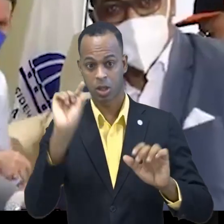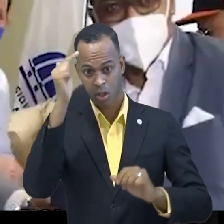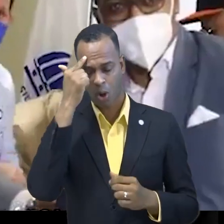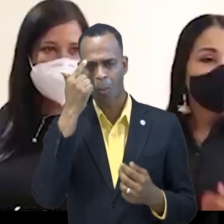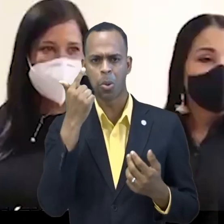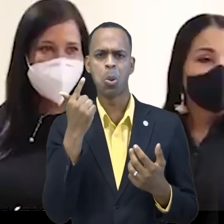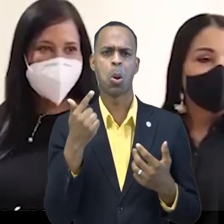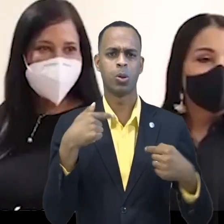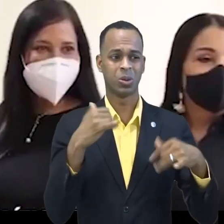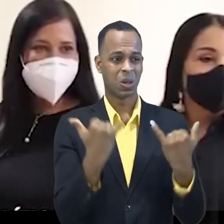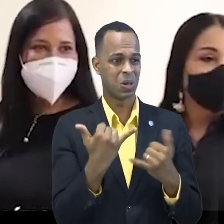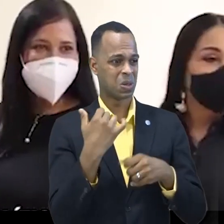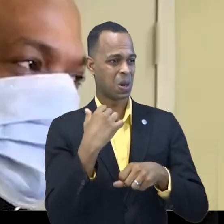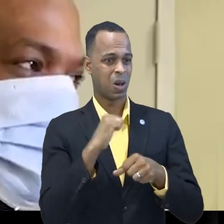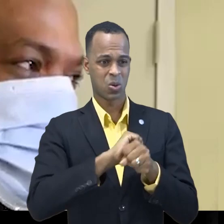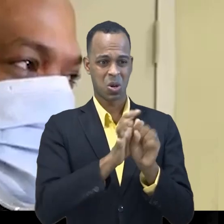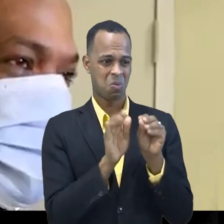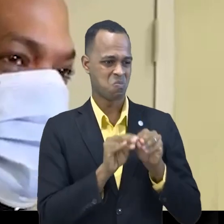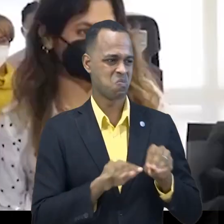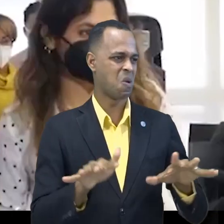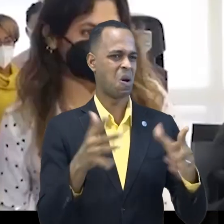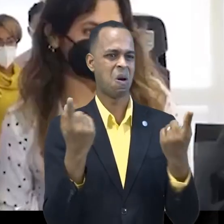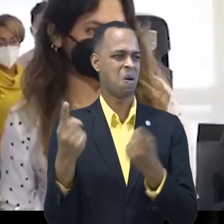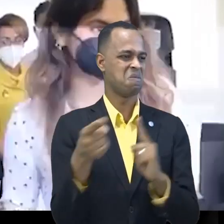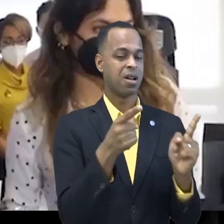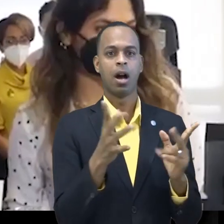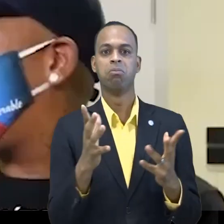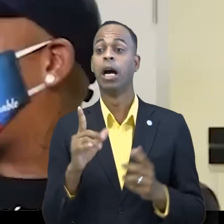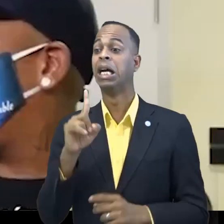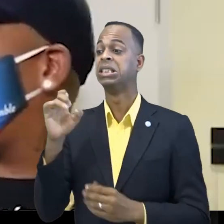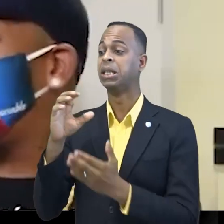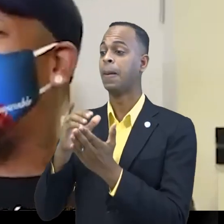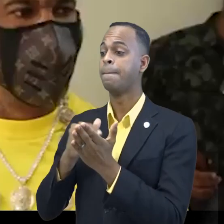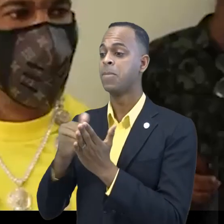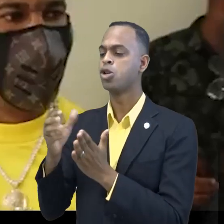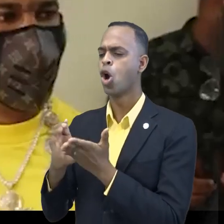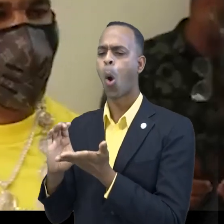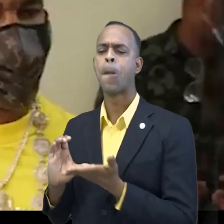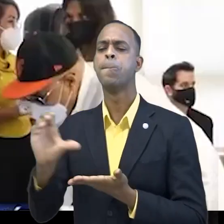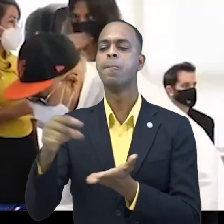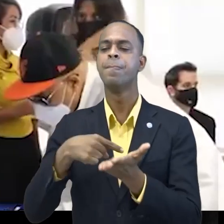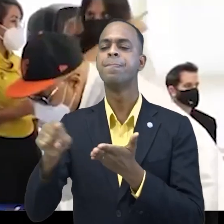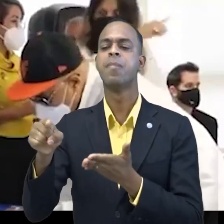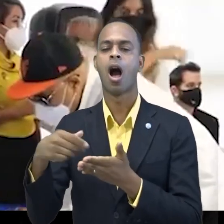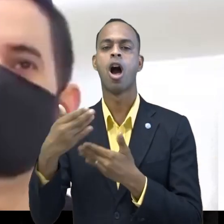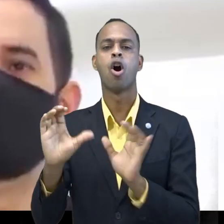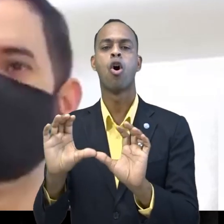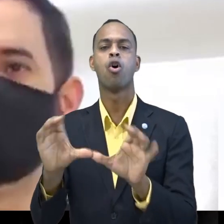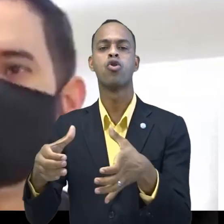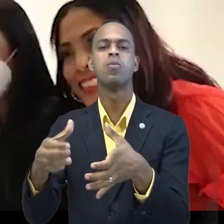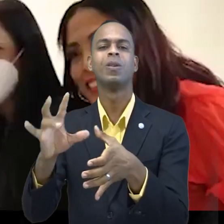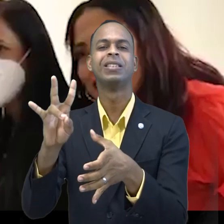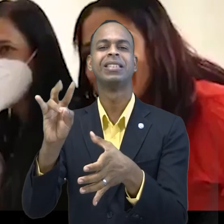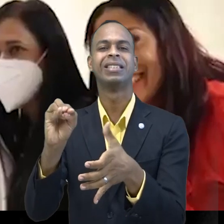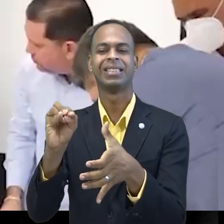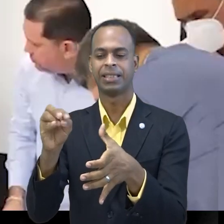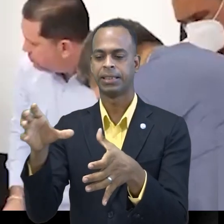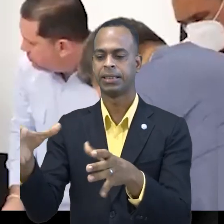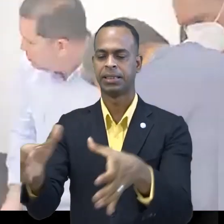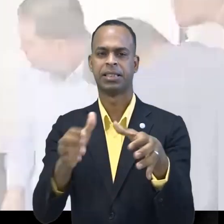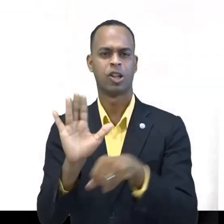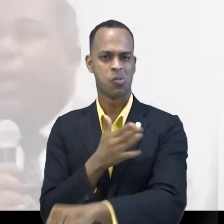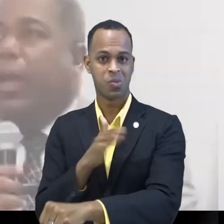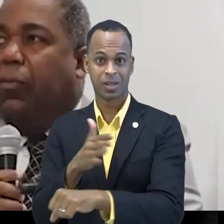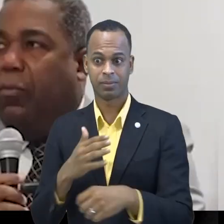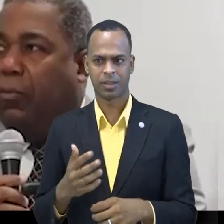resultó gracioso que el gobierno en medio de una crisis sanitaria emitiera 100 millones de pesos para pagar por adelantado a